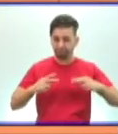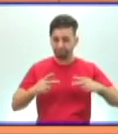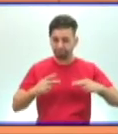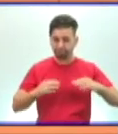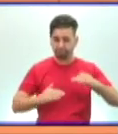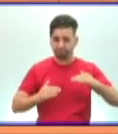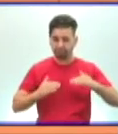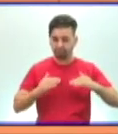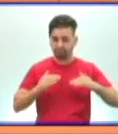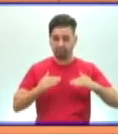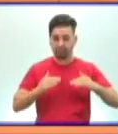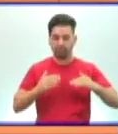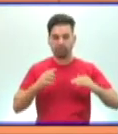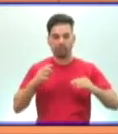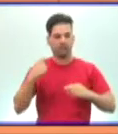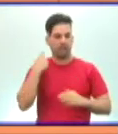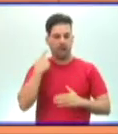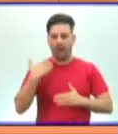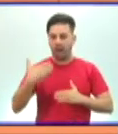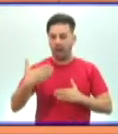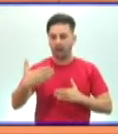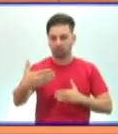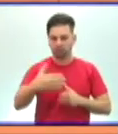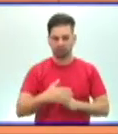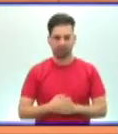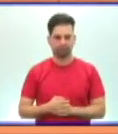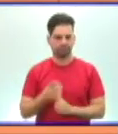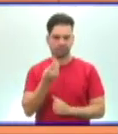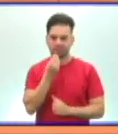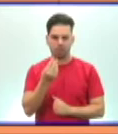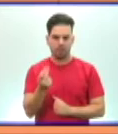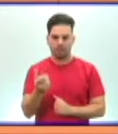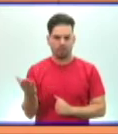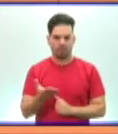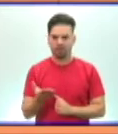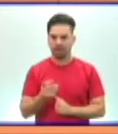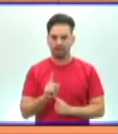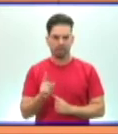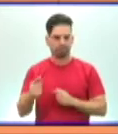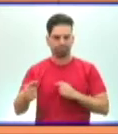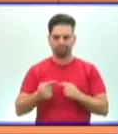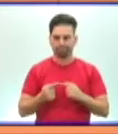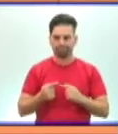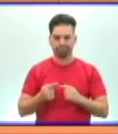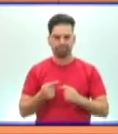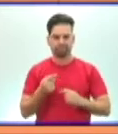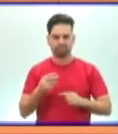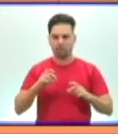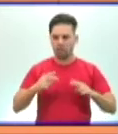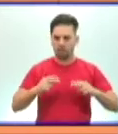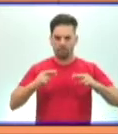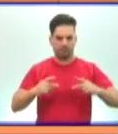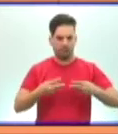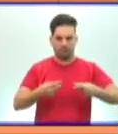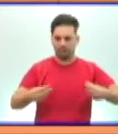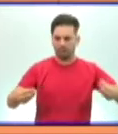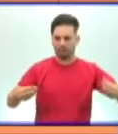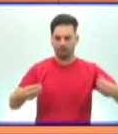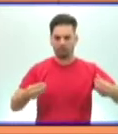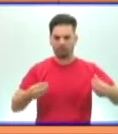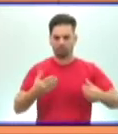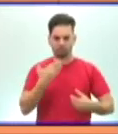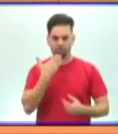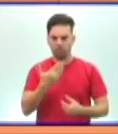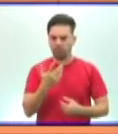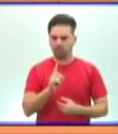tiempo. No es un recurso que podamos renovar en un corto plazo, en un corto periodo de tiempo. Por tanto, es necesario que